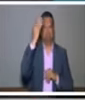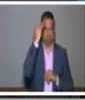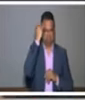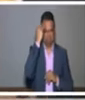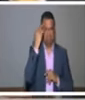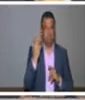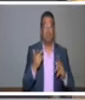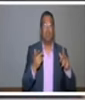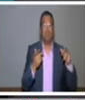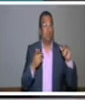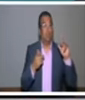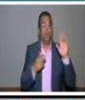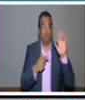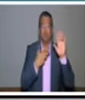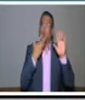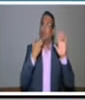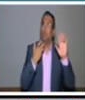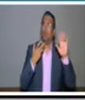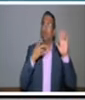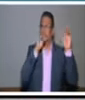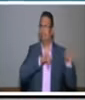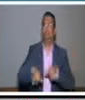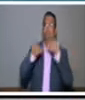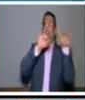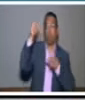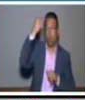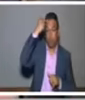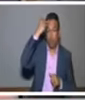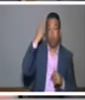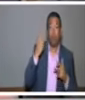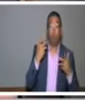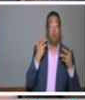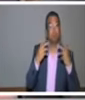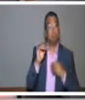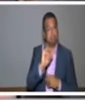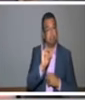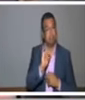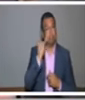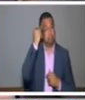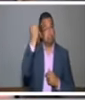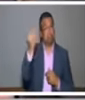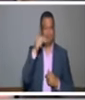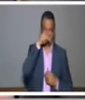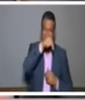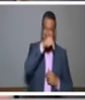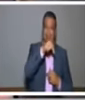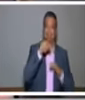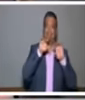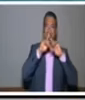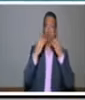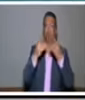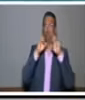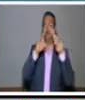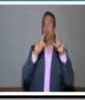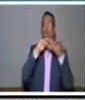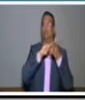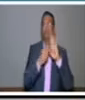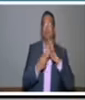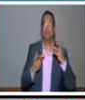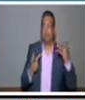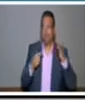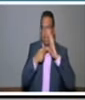Ese sistema, Mardely, lo quiero implementar en todo el gobierno y lo quiero implementar también en educación, para que cada nombramiento, no tan solo